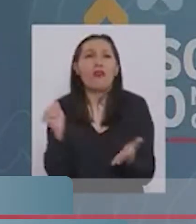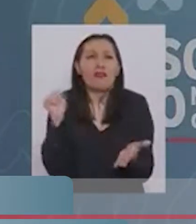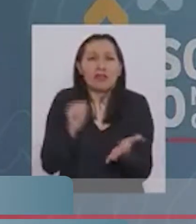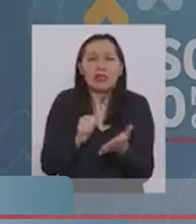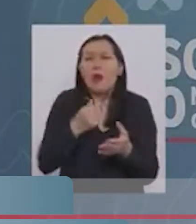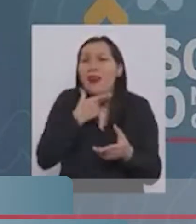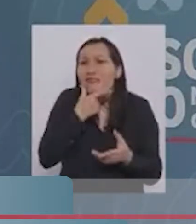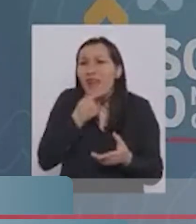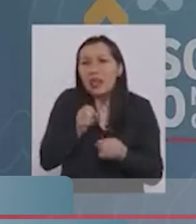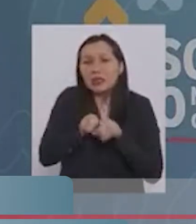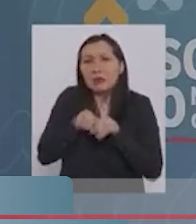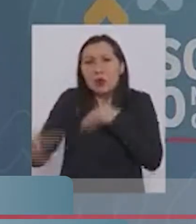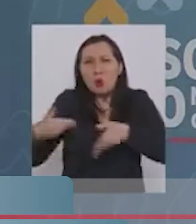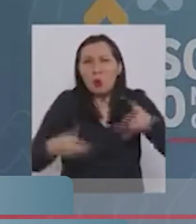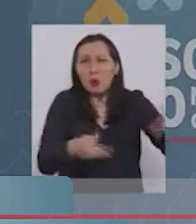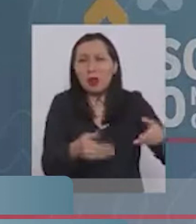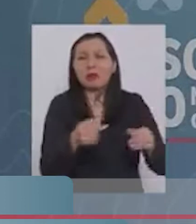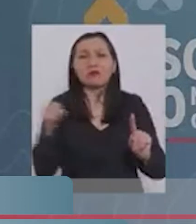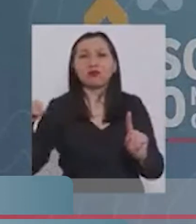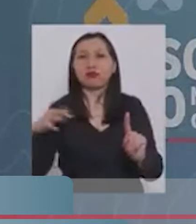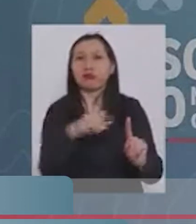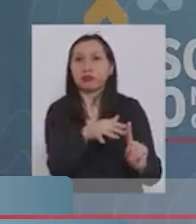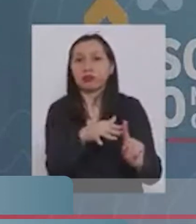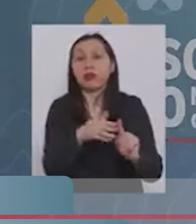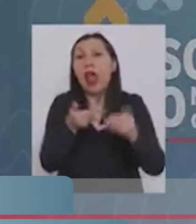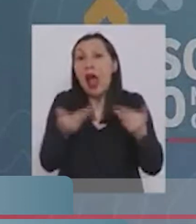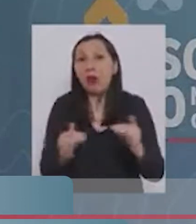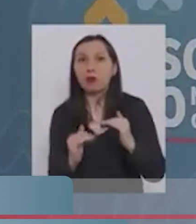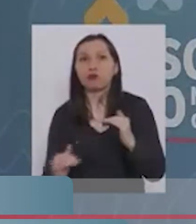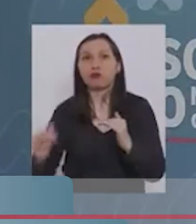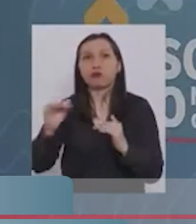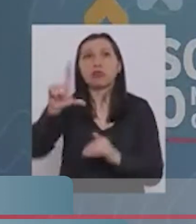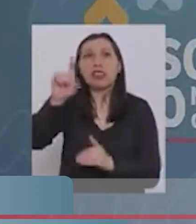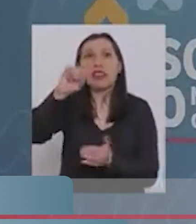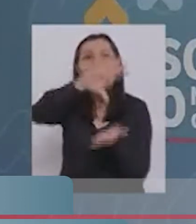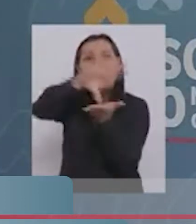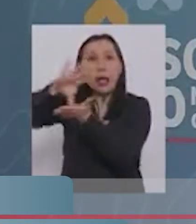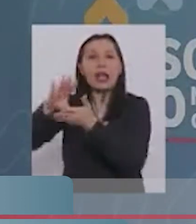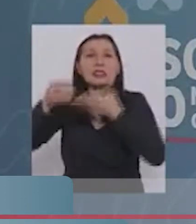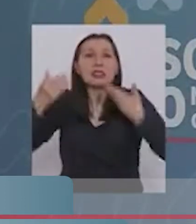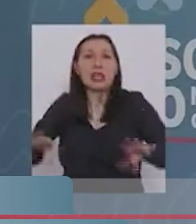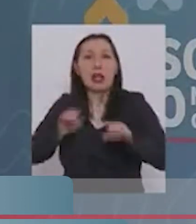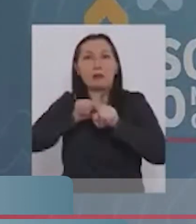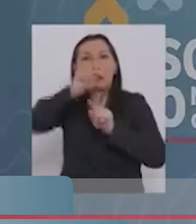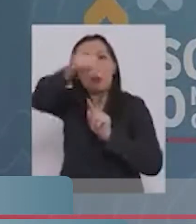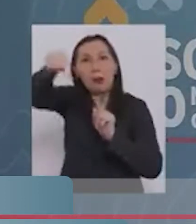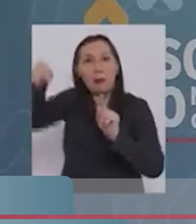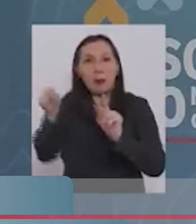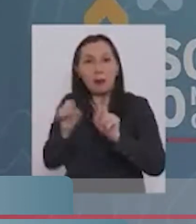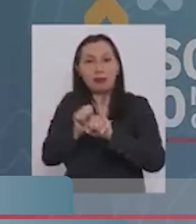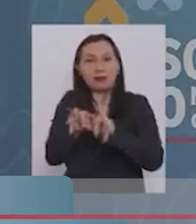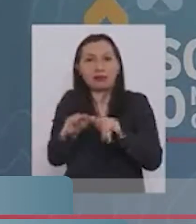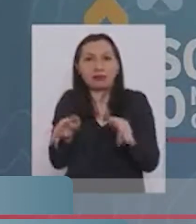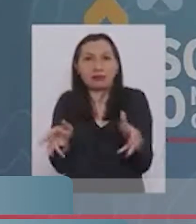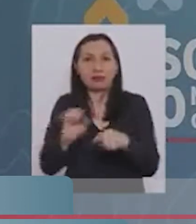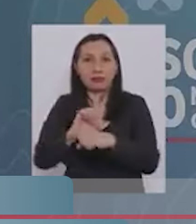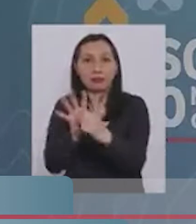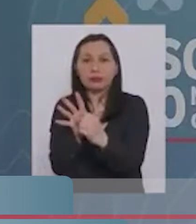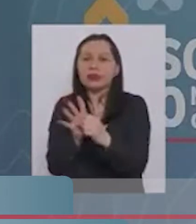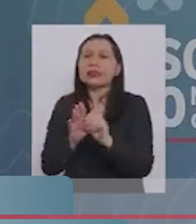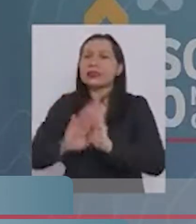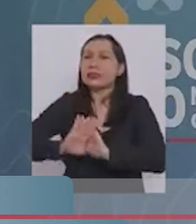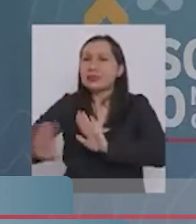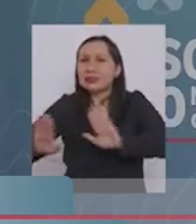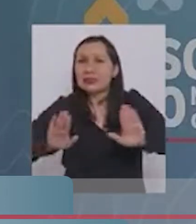contagiosa y hasta el momento ya están sobre 70 países en el mundo por tanto es fundamental evitar